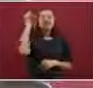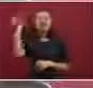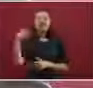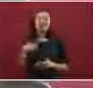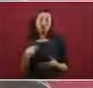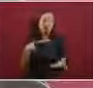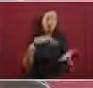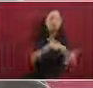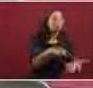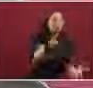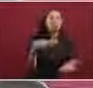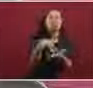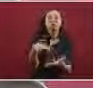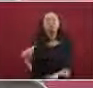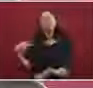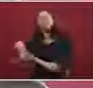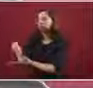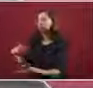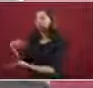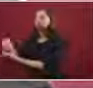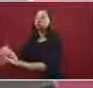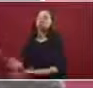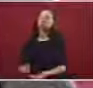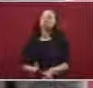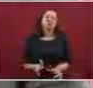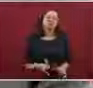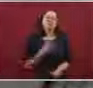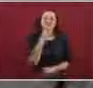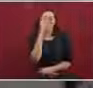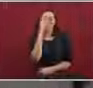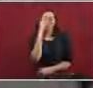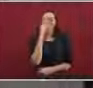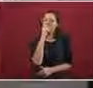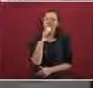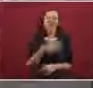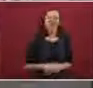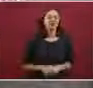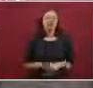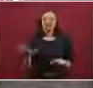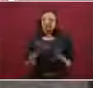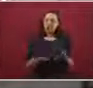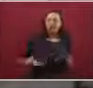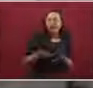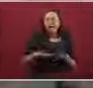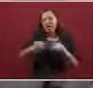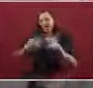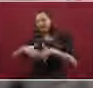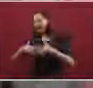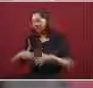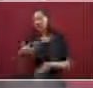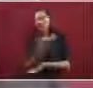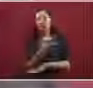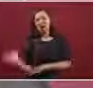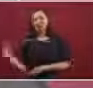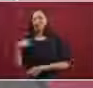movimientos sociales, o movimientos obreros, o movimientos campesinos, ya no me